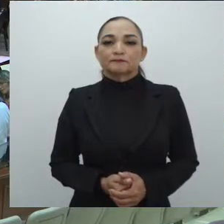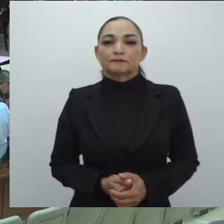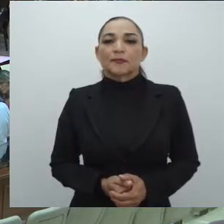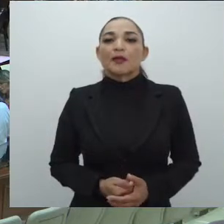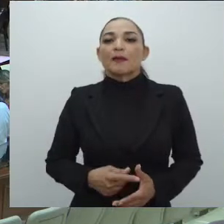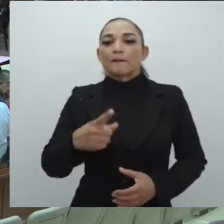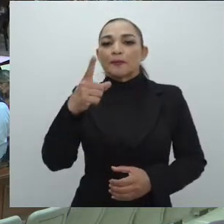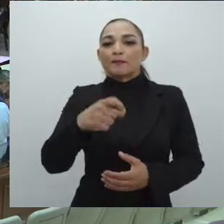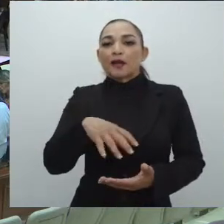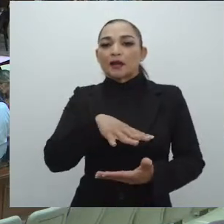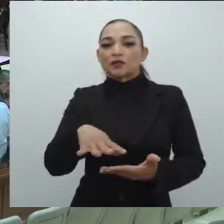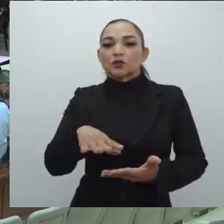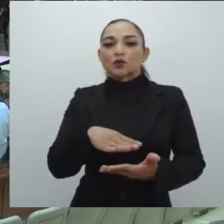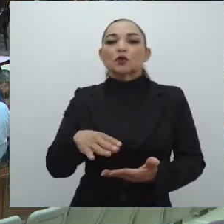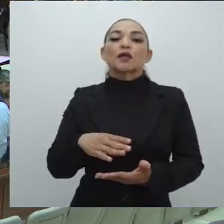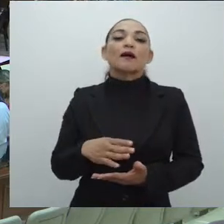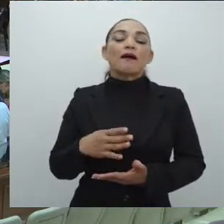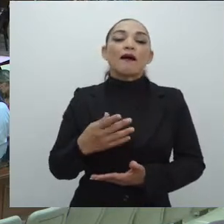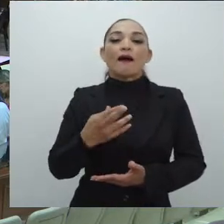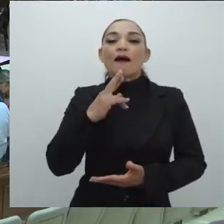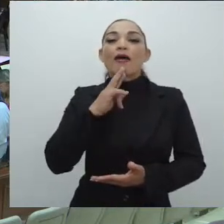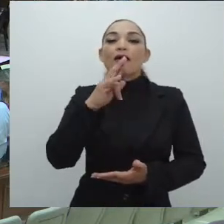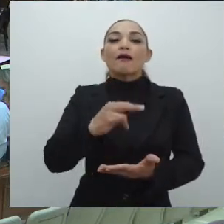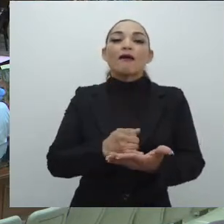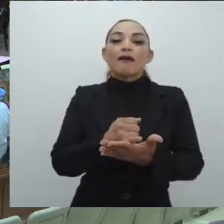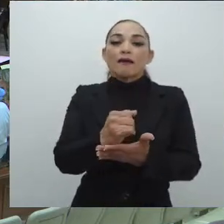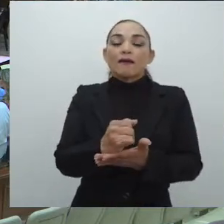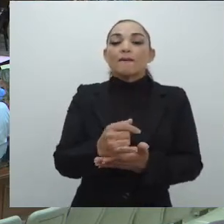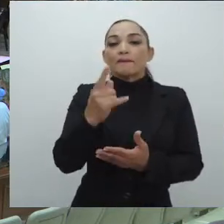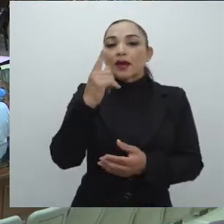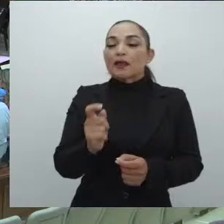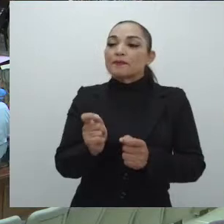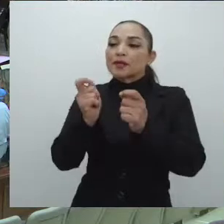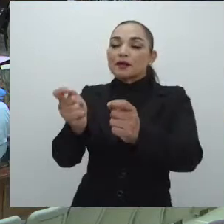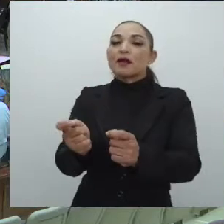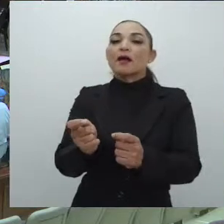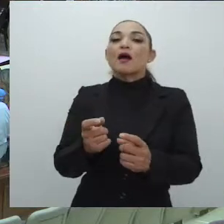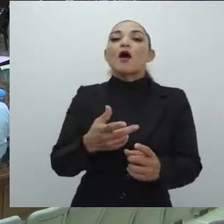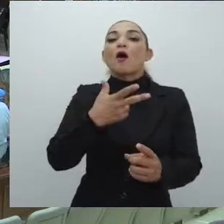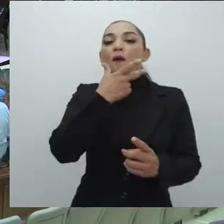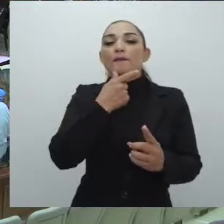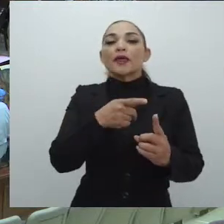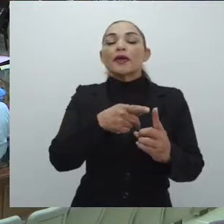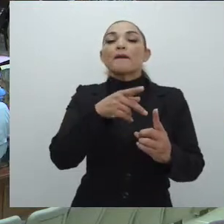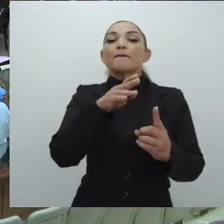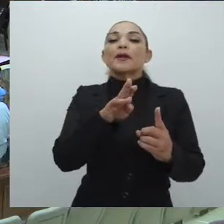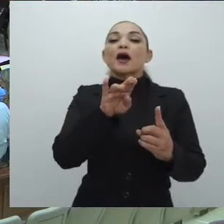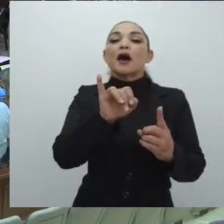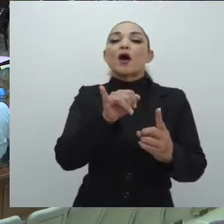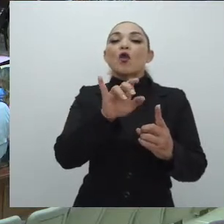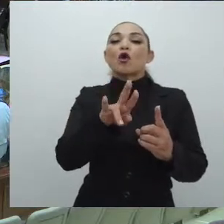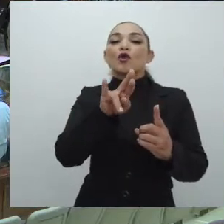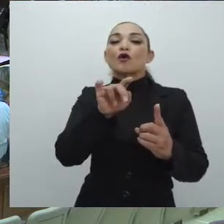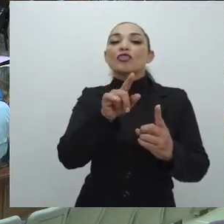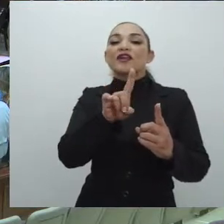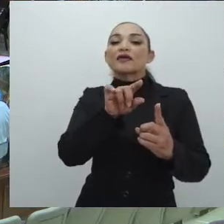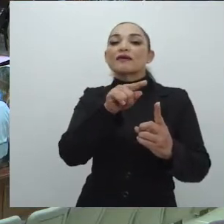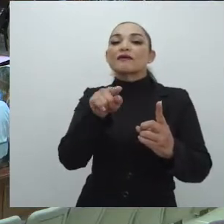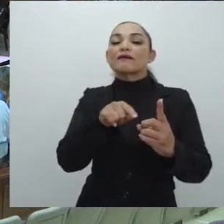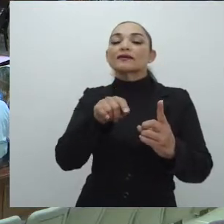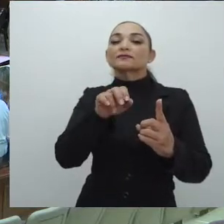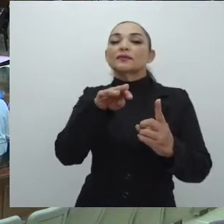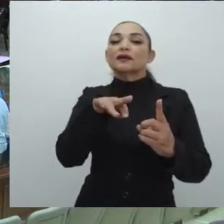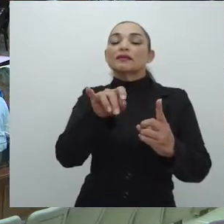Primera lectura de dictamen que propone conceder pensión por retiro a Braulio Rodríguez Martínez. La secretaría va a dar lectura